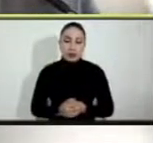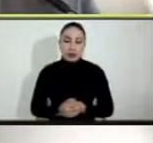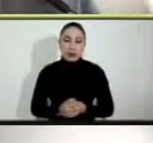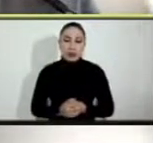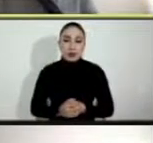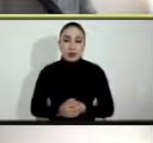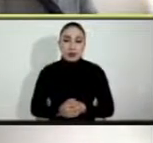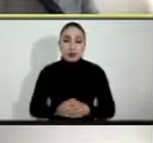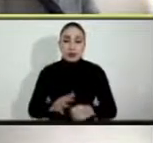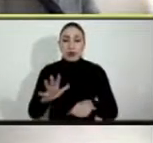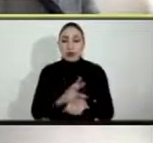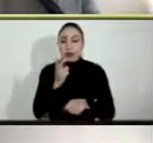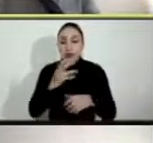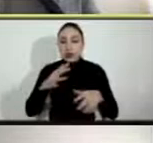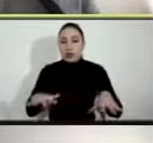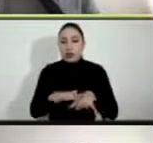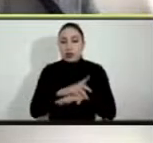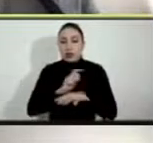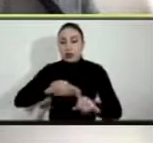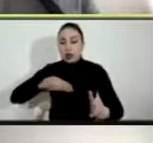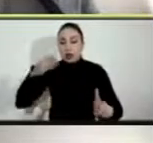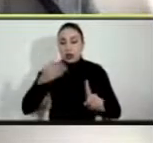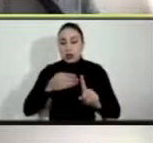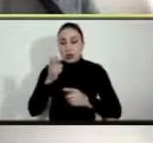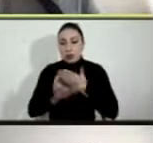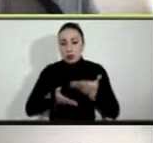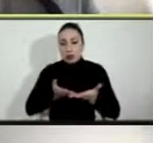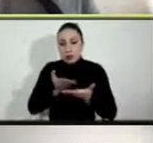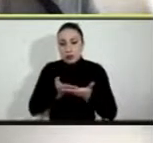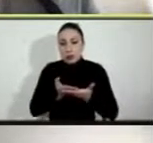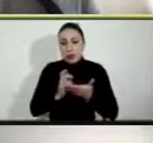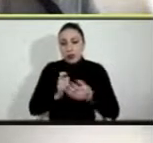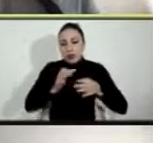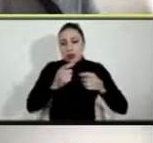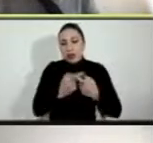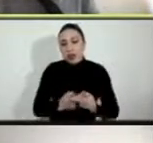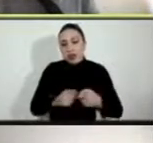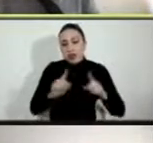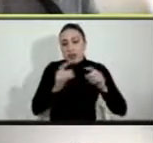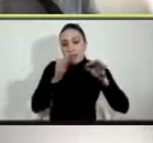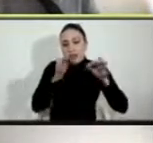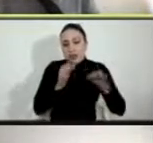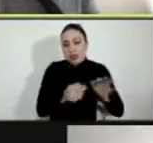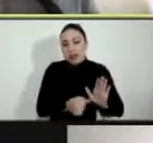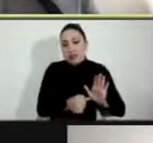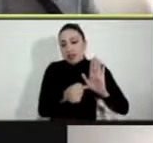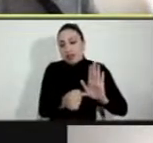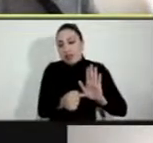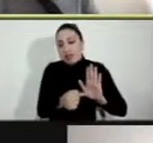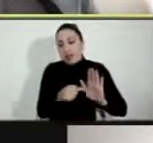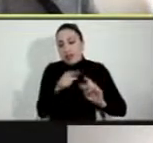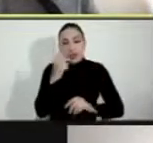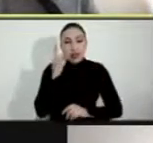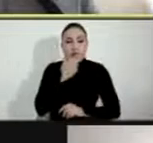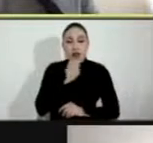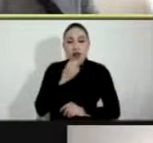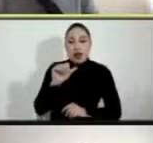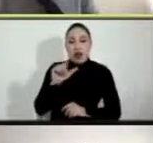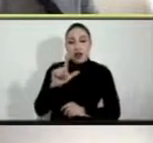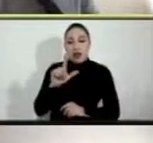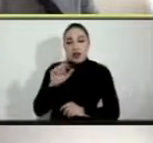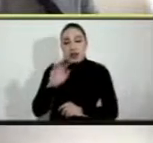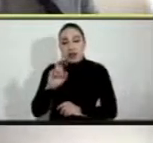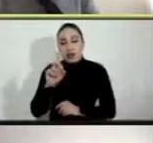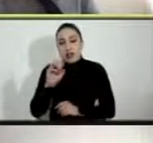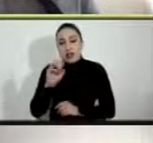del resolutivo que originalmente se presentó en la proposición con punto de acuerdo en análisis bajo el acuerdo